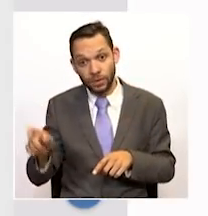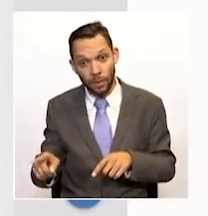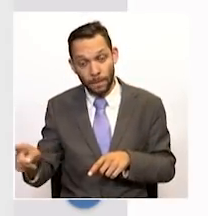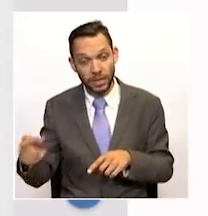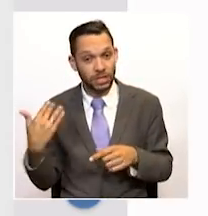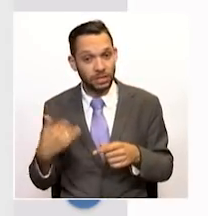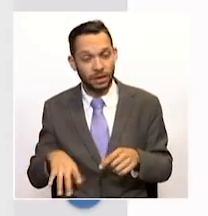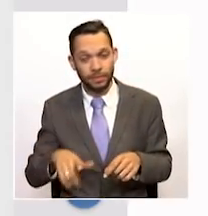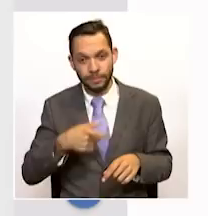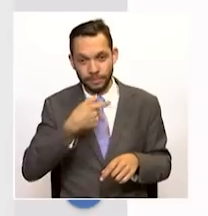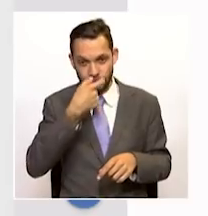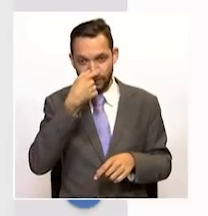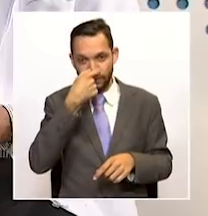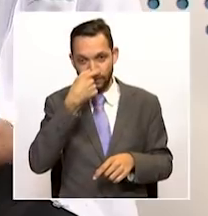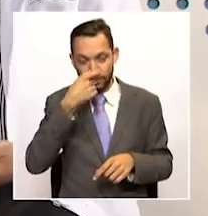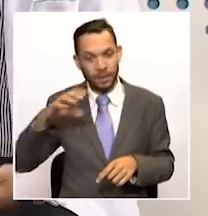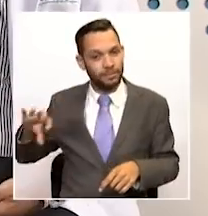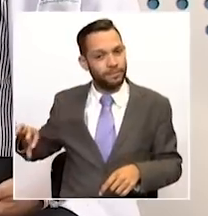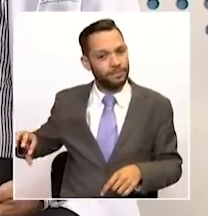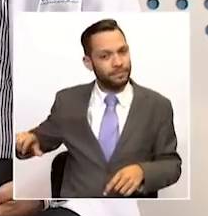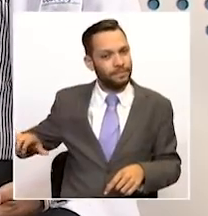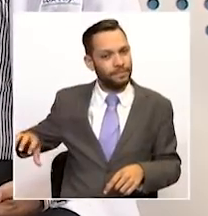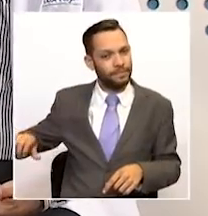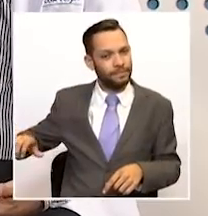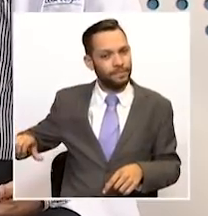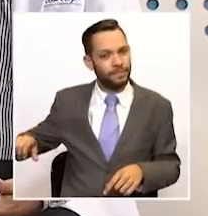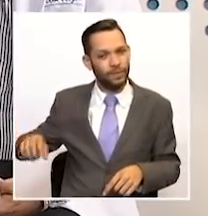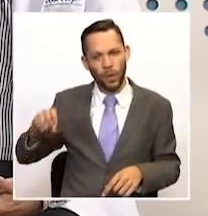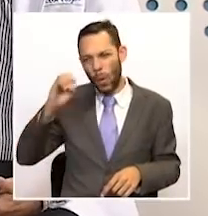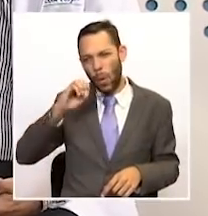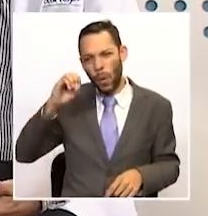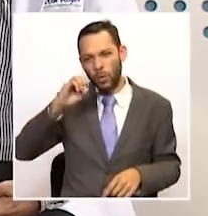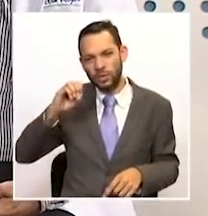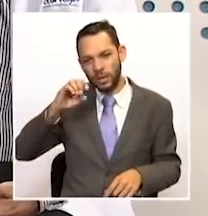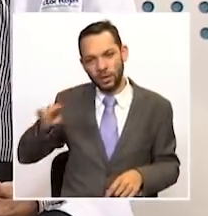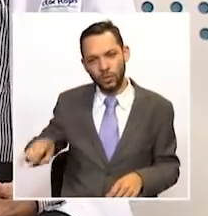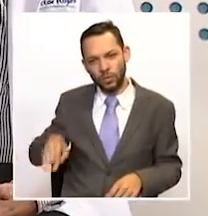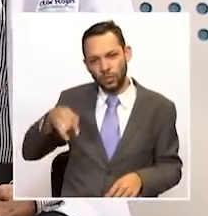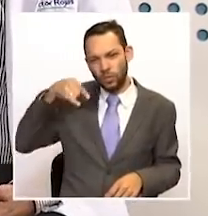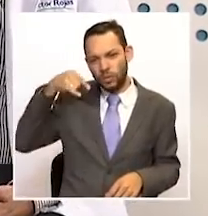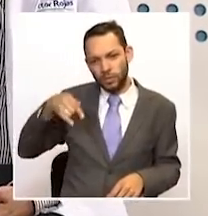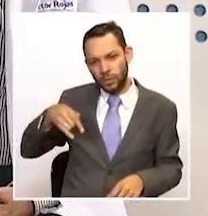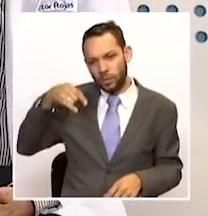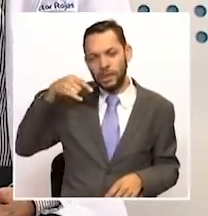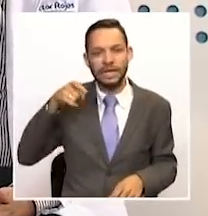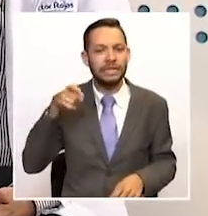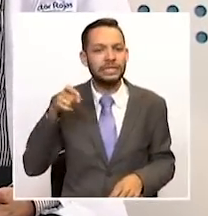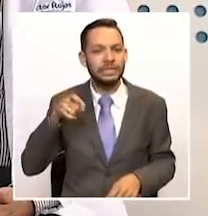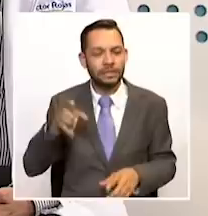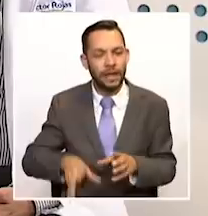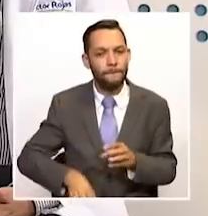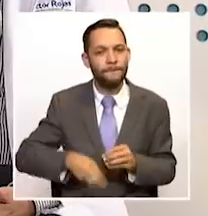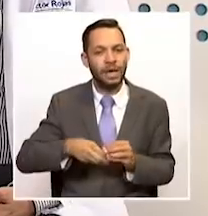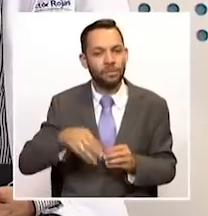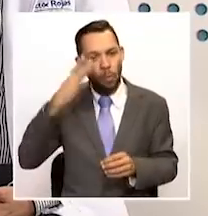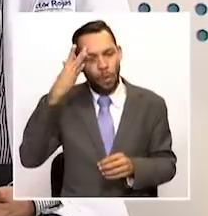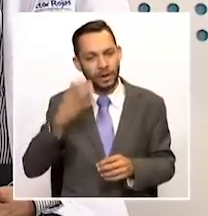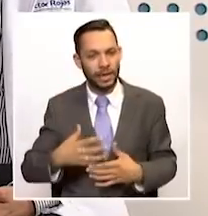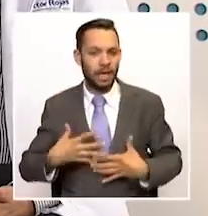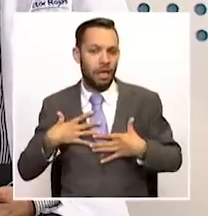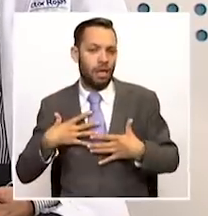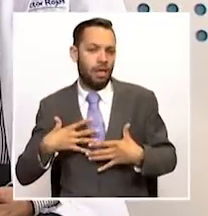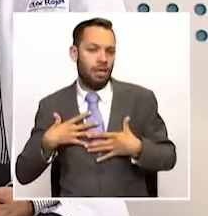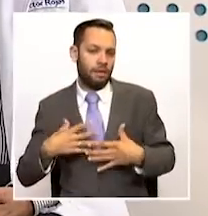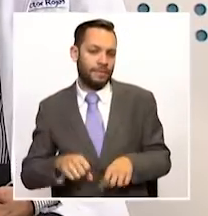con el oxígeno entonces el paciente necesita o requiere este de este oxígeno para poder